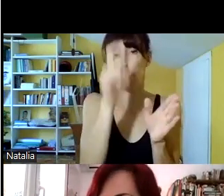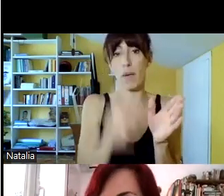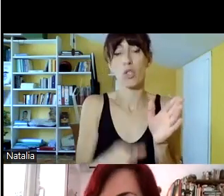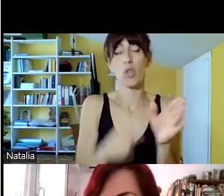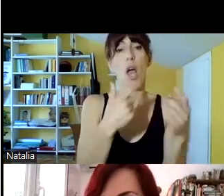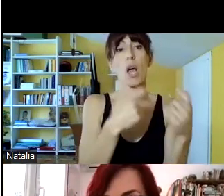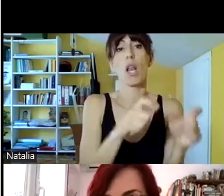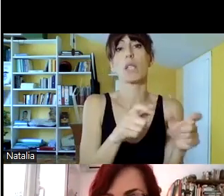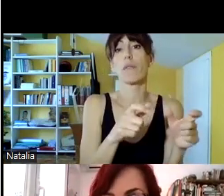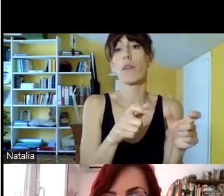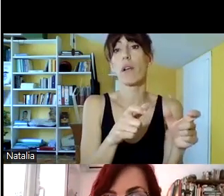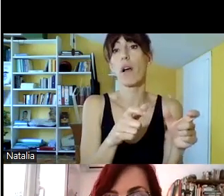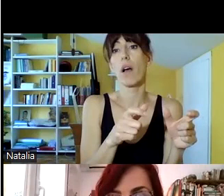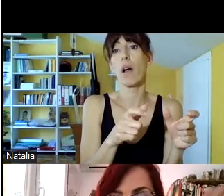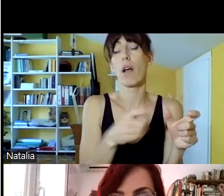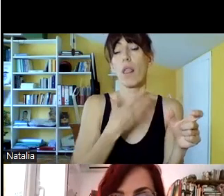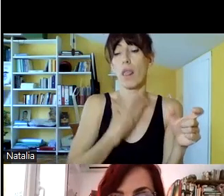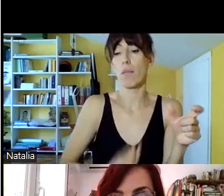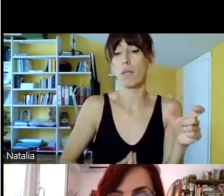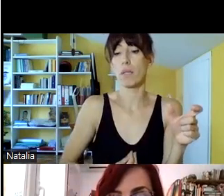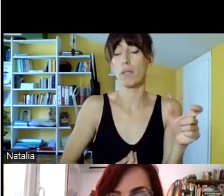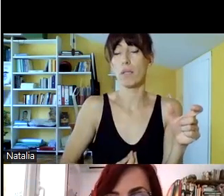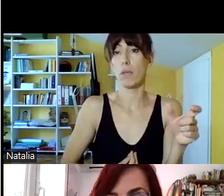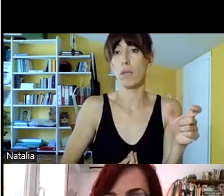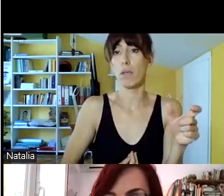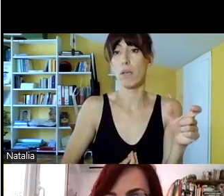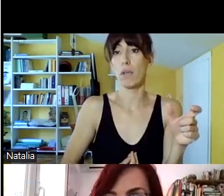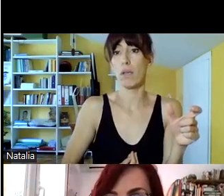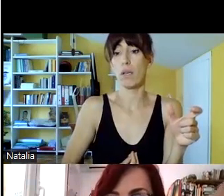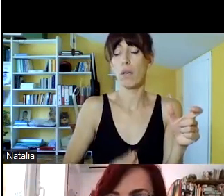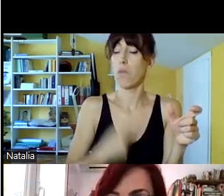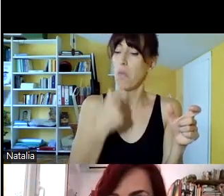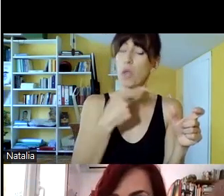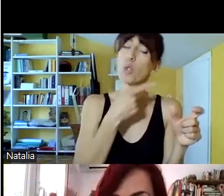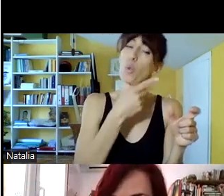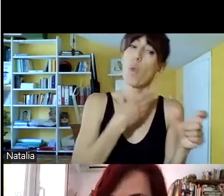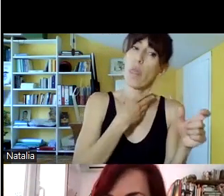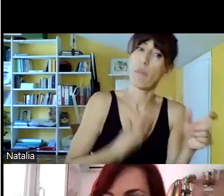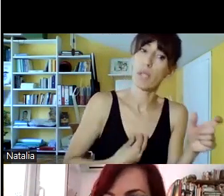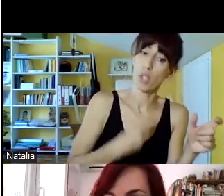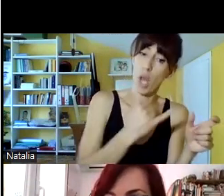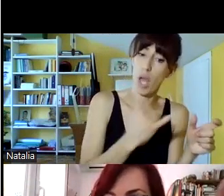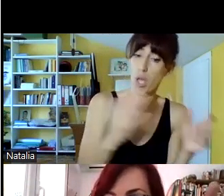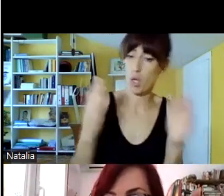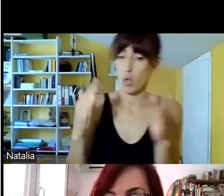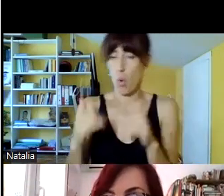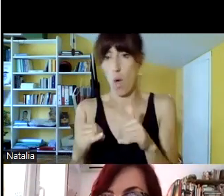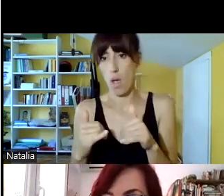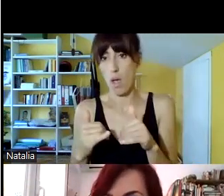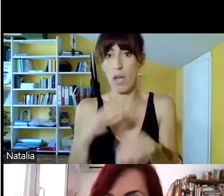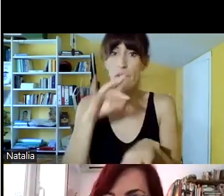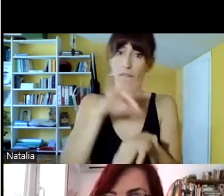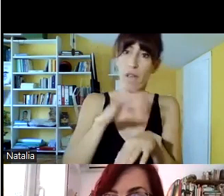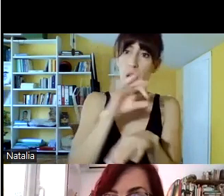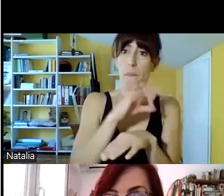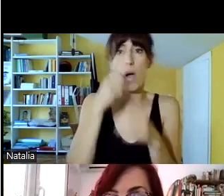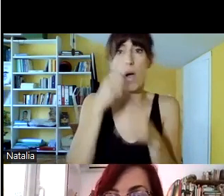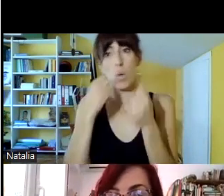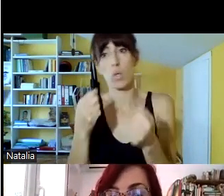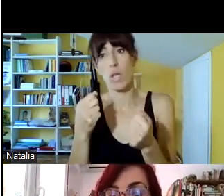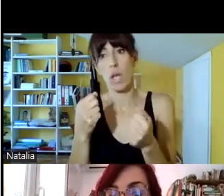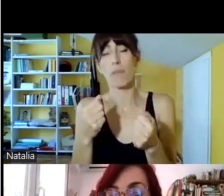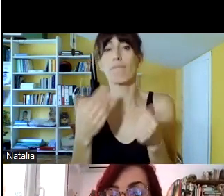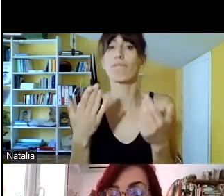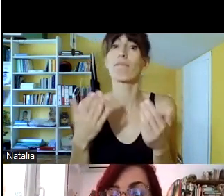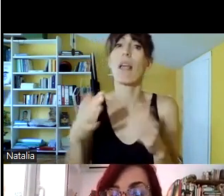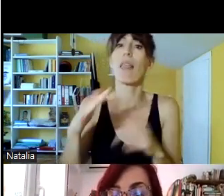clasifica como depresiva, tú dices, ¿tienes depresión o no tienes depresión? ¿Estás enferma o estás sana? Mientras que un enfoque